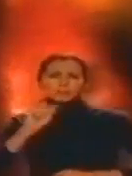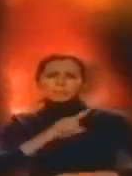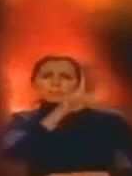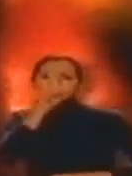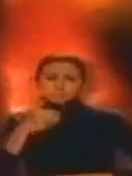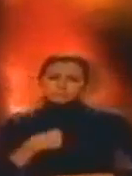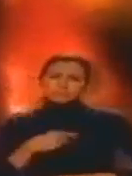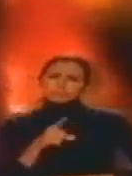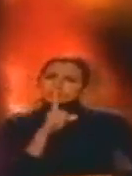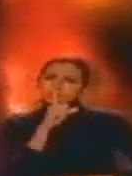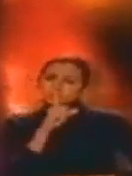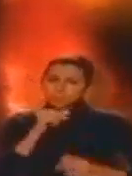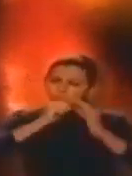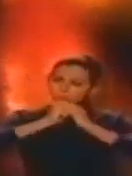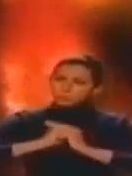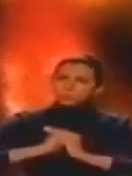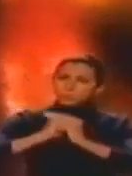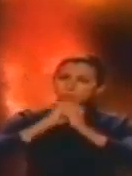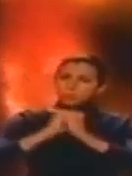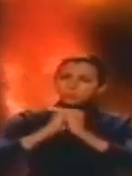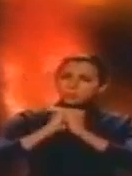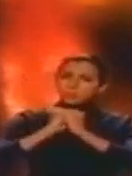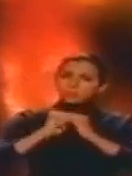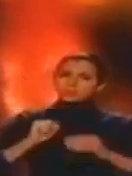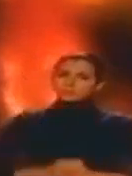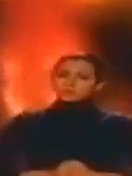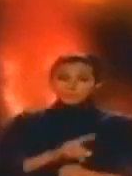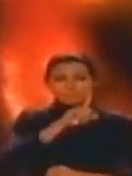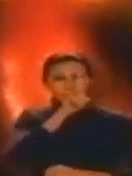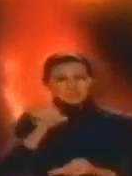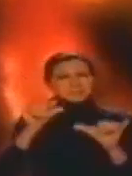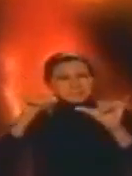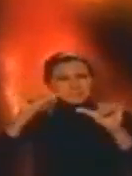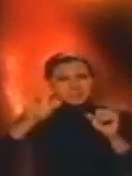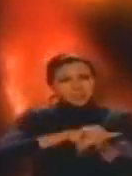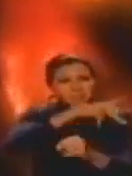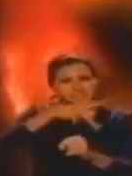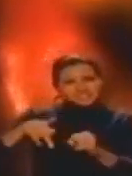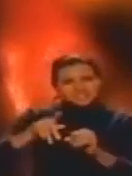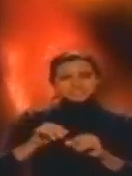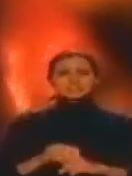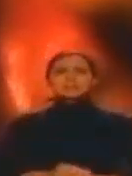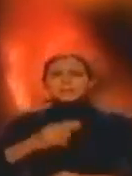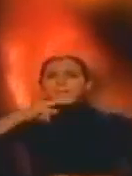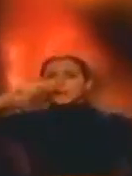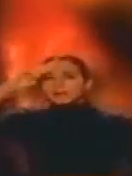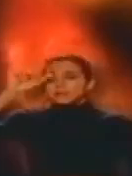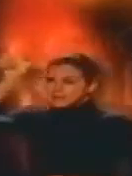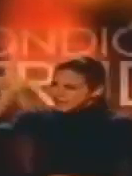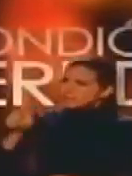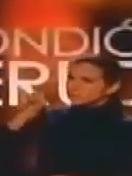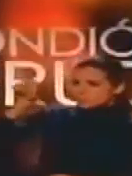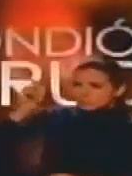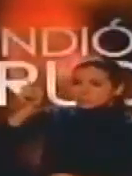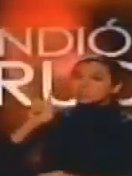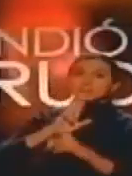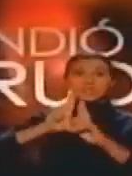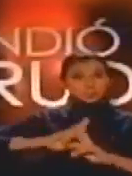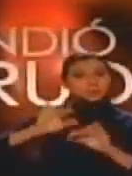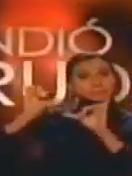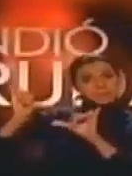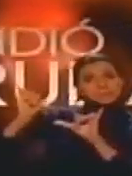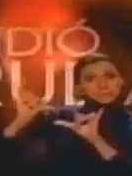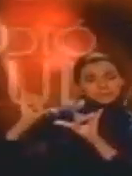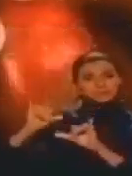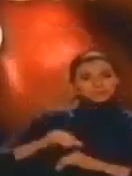En silencio, orando. Aquella pregunta de Neruda, padre, ¿eres tú? Y me respondió el mismo